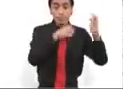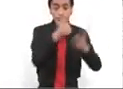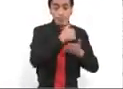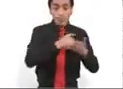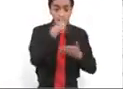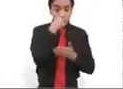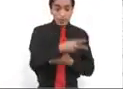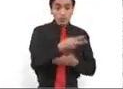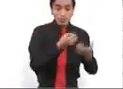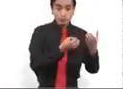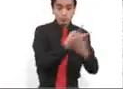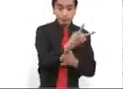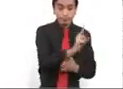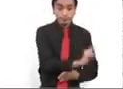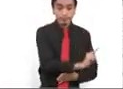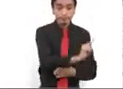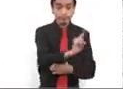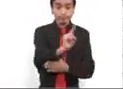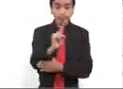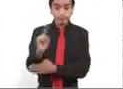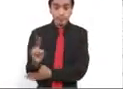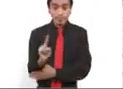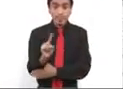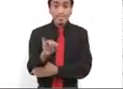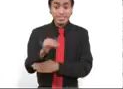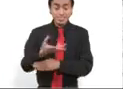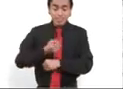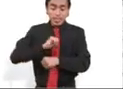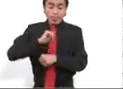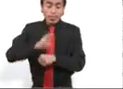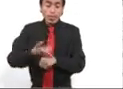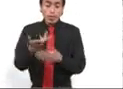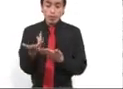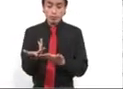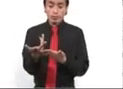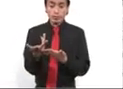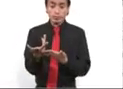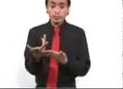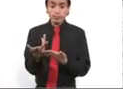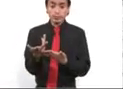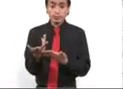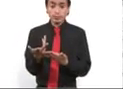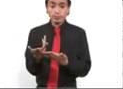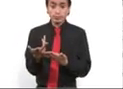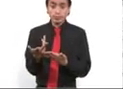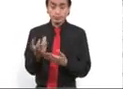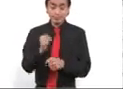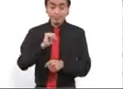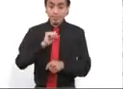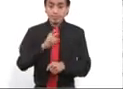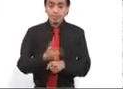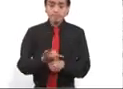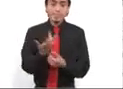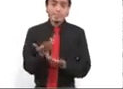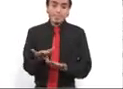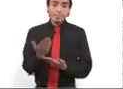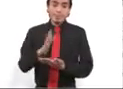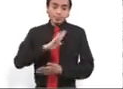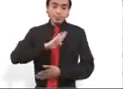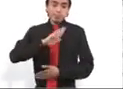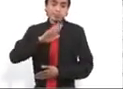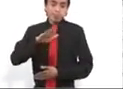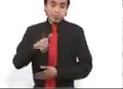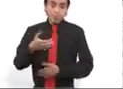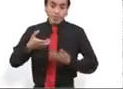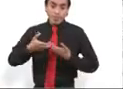México y es encontrada lamentablemente pues ya sin vida en el